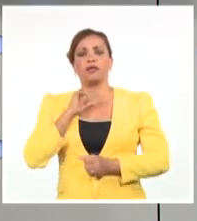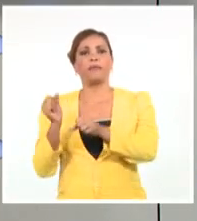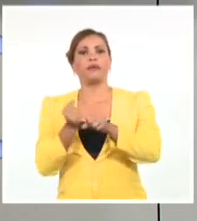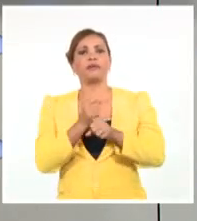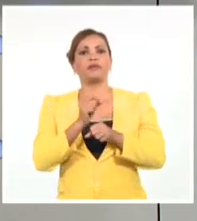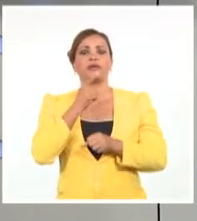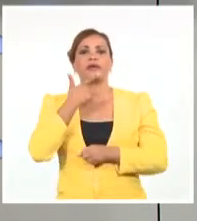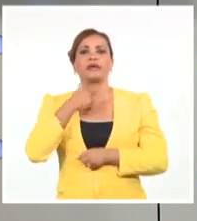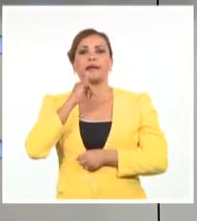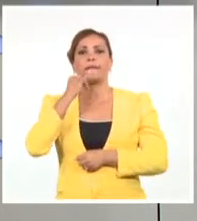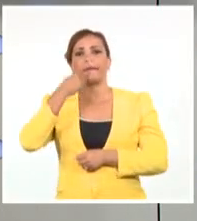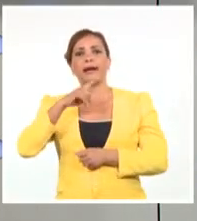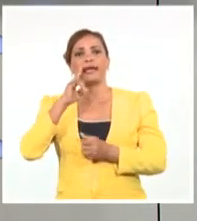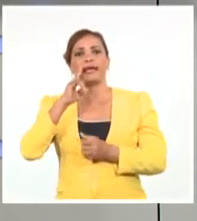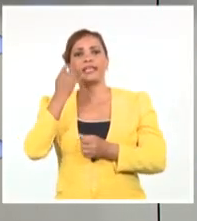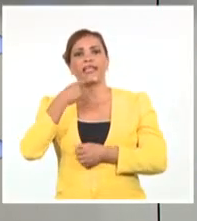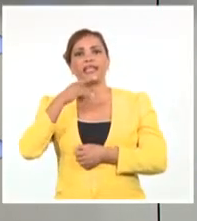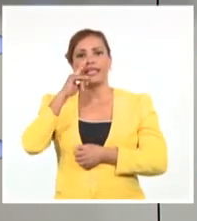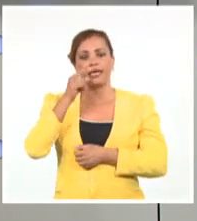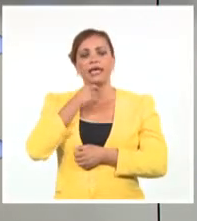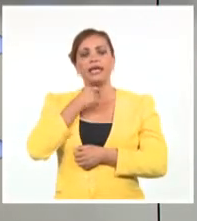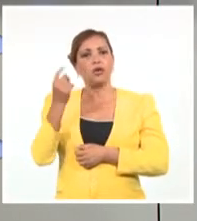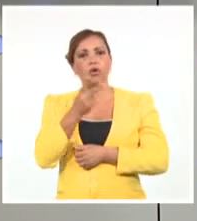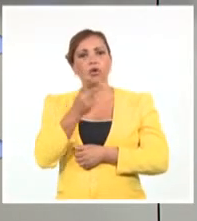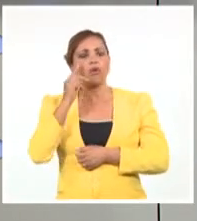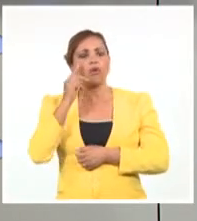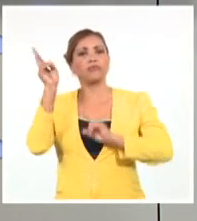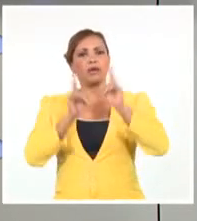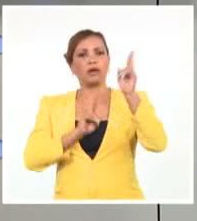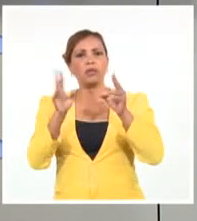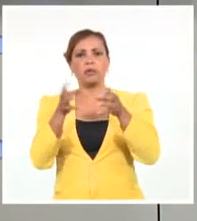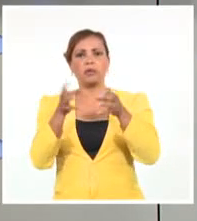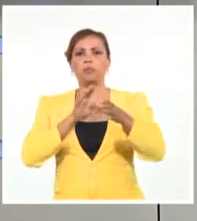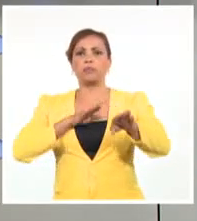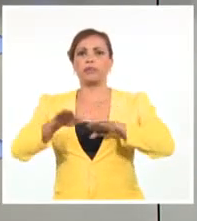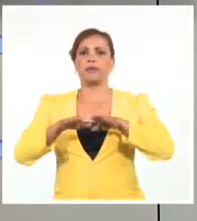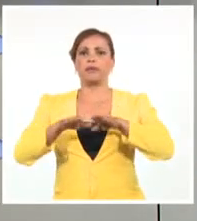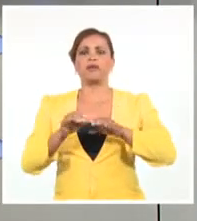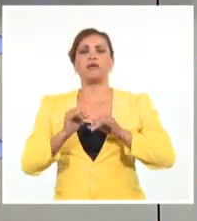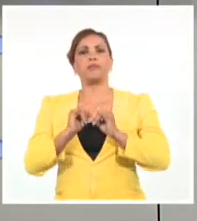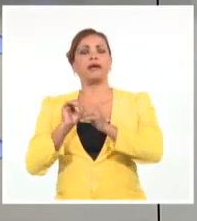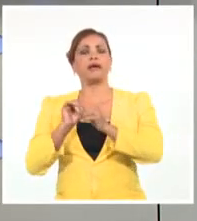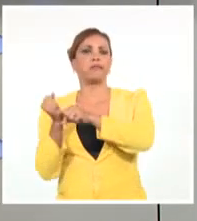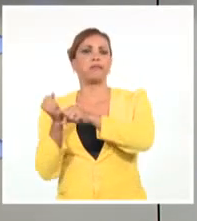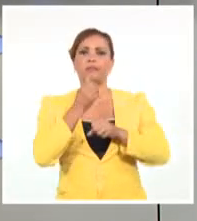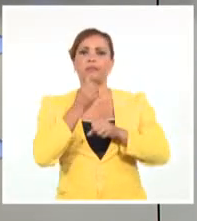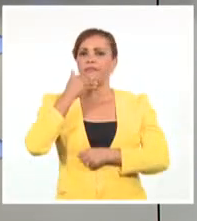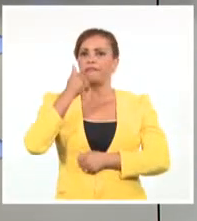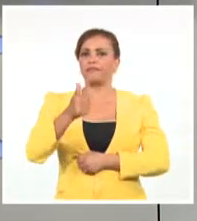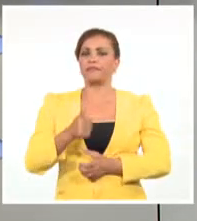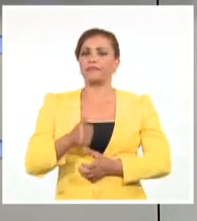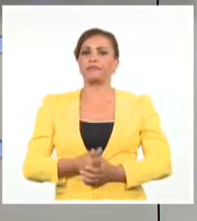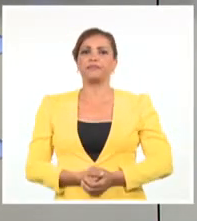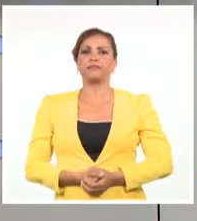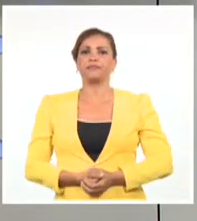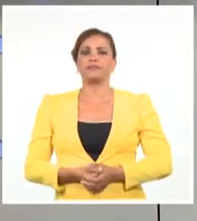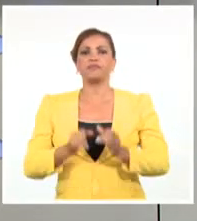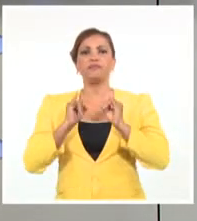y Iván Moinelo coincidieron en que el equipo se encuentra listo para ofrecer un gran espectáculo. Y con